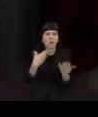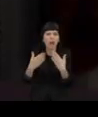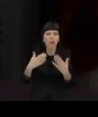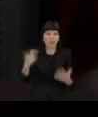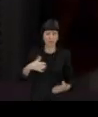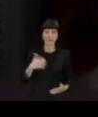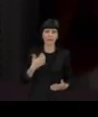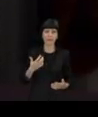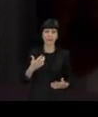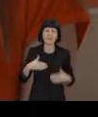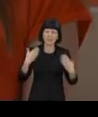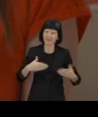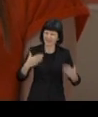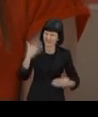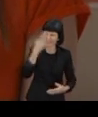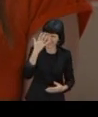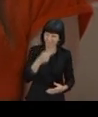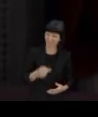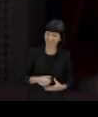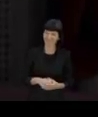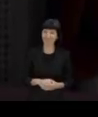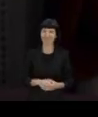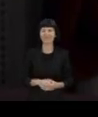otras personas. Siempre está celoso.